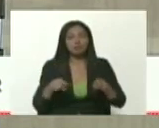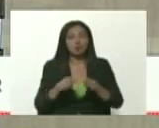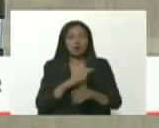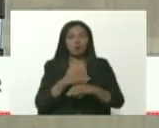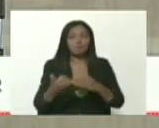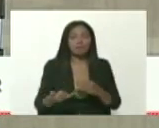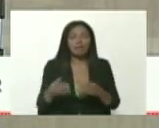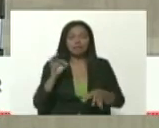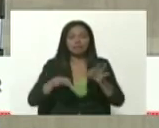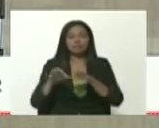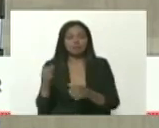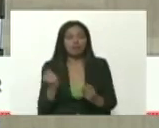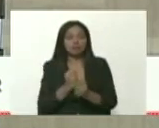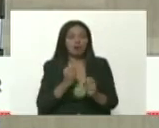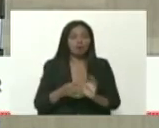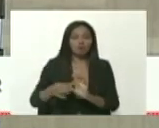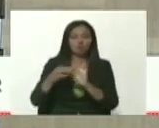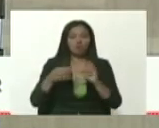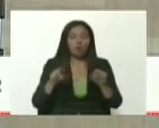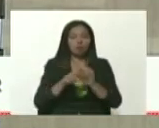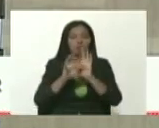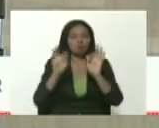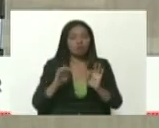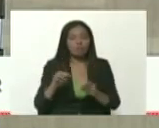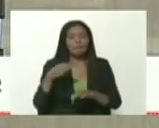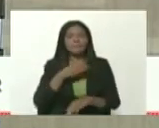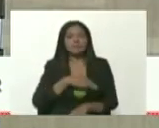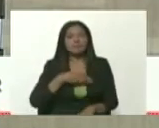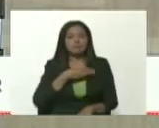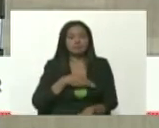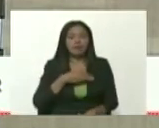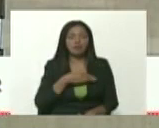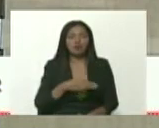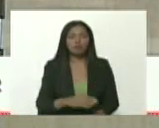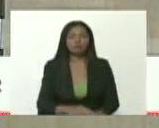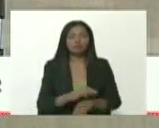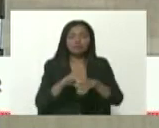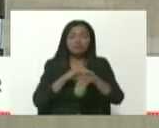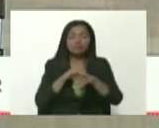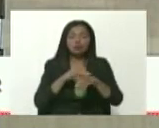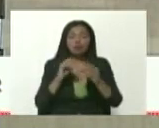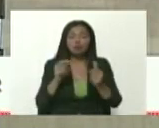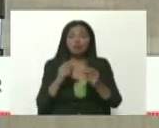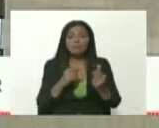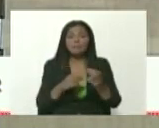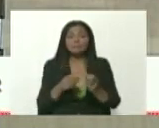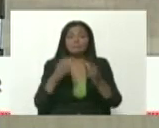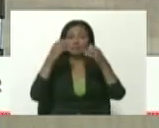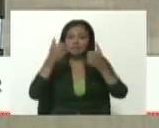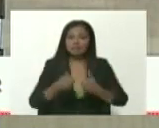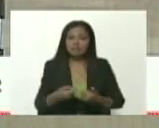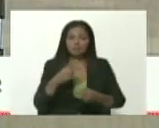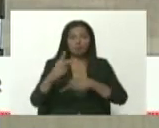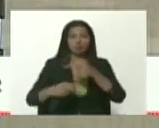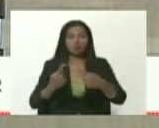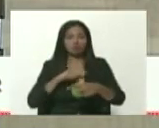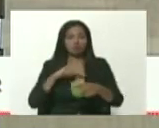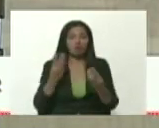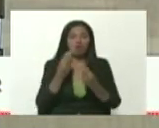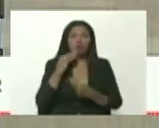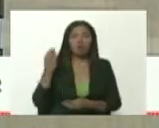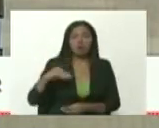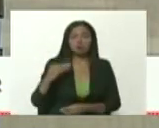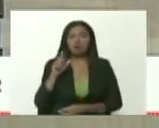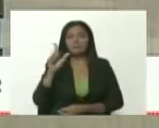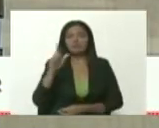de siembra y el trabajo articulado con el Ministerio de Asuntos Penitenciarios, impulsando el modelo productivo. Nosotros, la juventud del